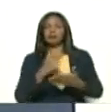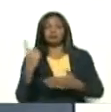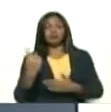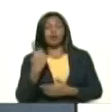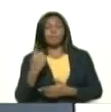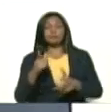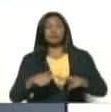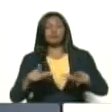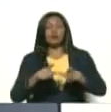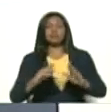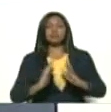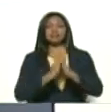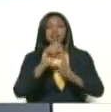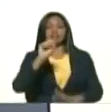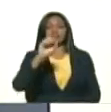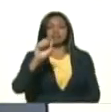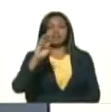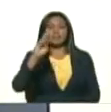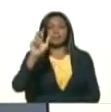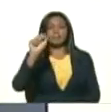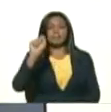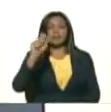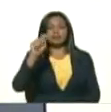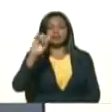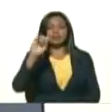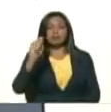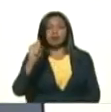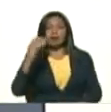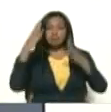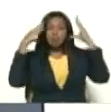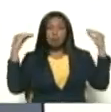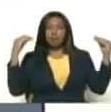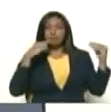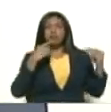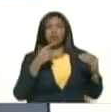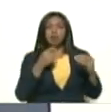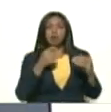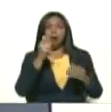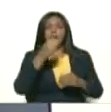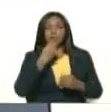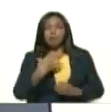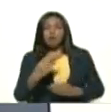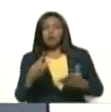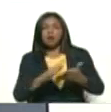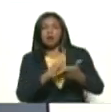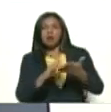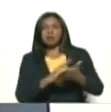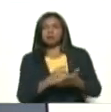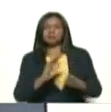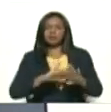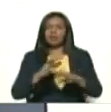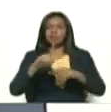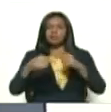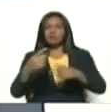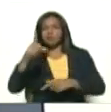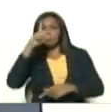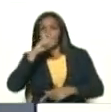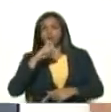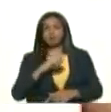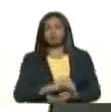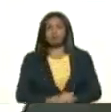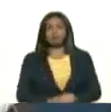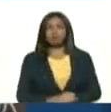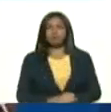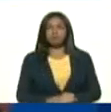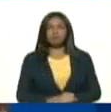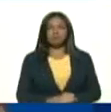San Sebastián, del País Vasco, se solidarizó con el padre Pagola. Y qué curioso que después de un año, un